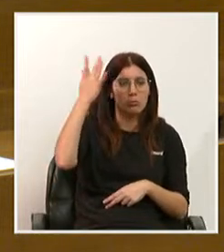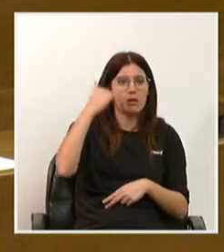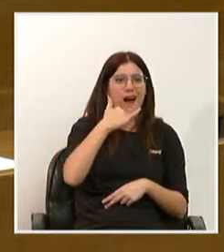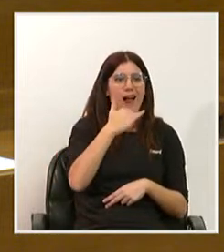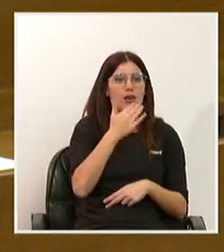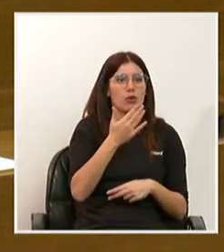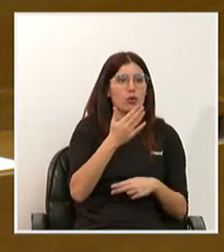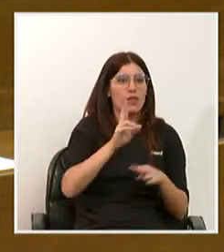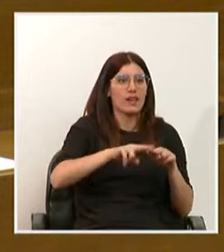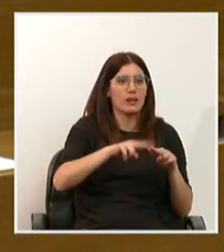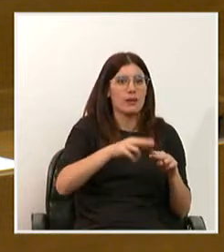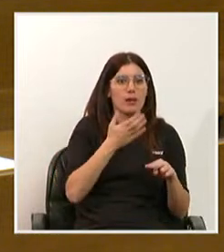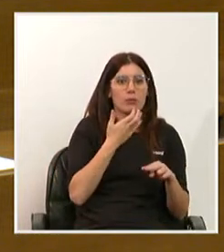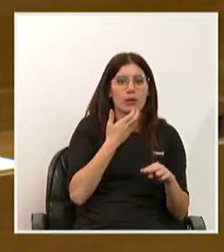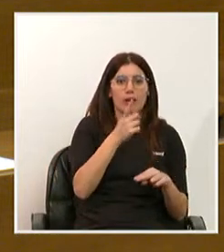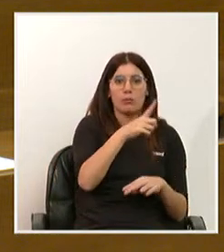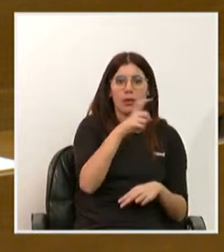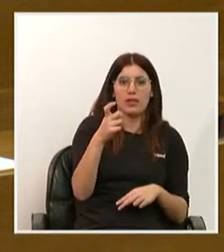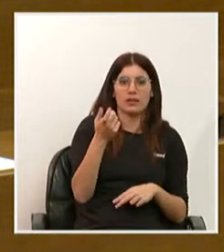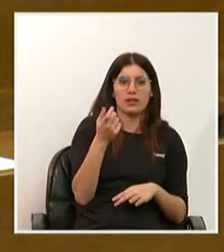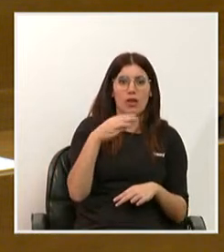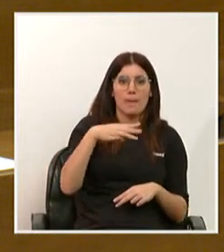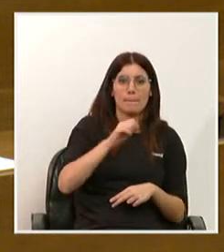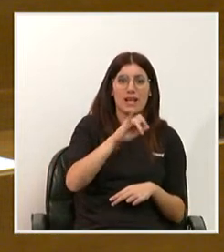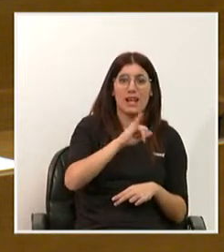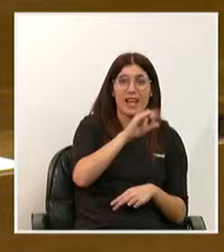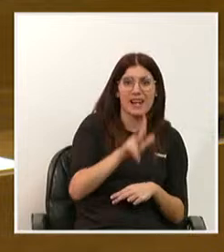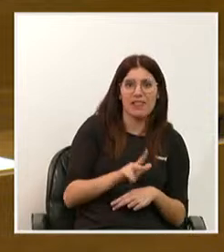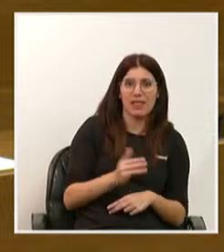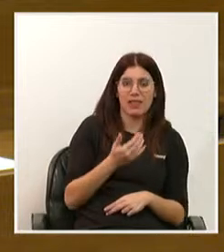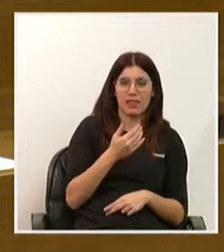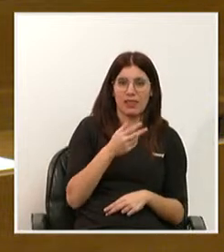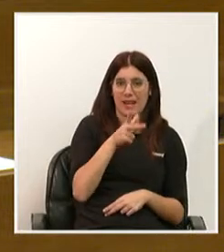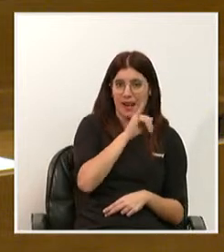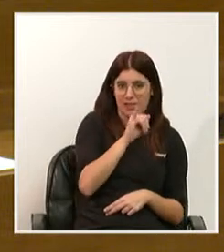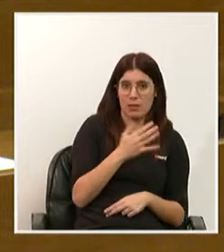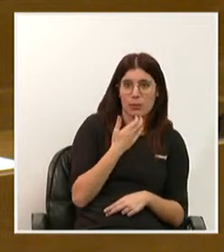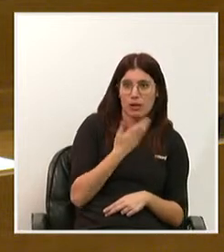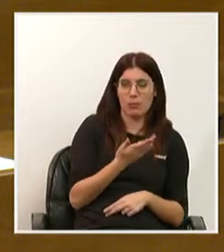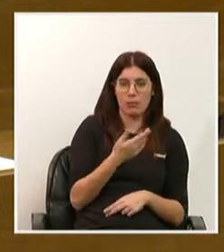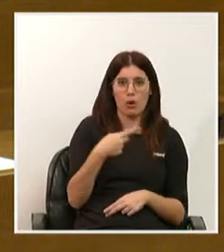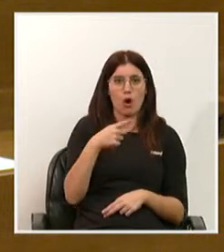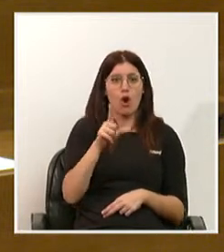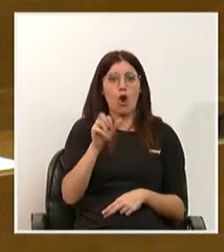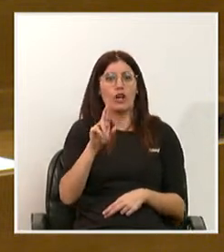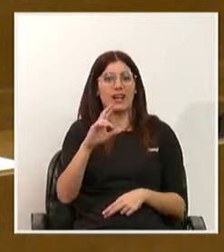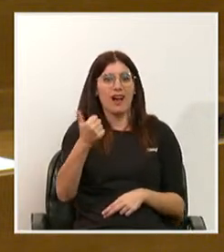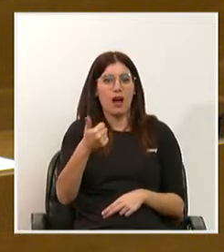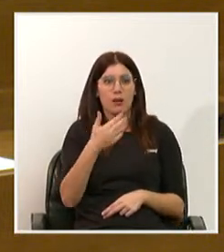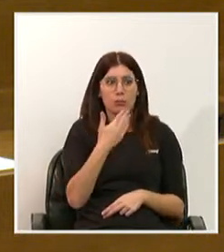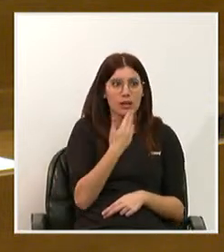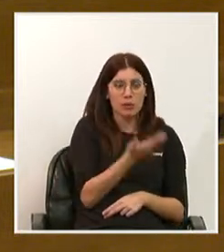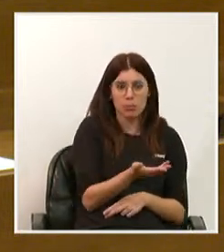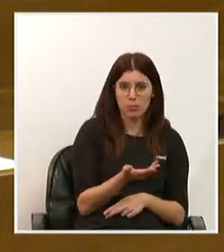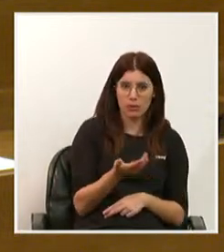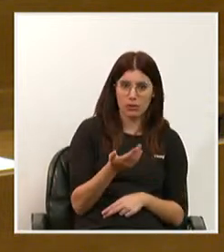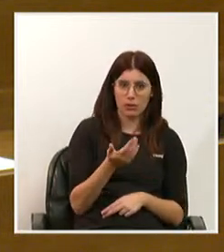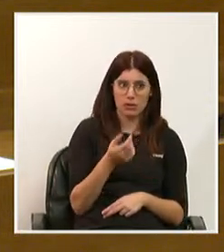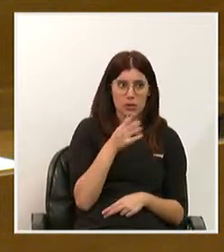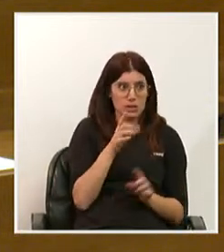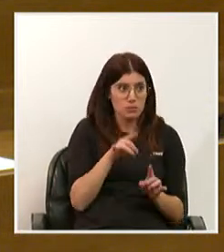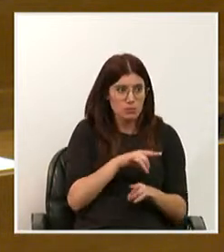democr el centenar de Miguel Hernández o de Federico García Lorca Don señor está